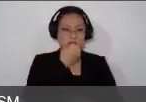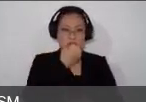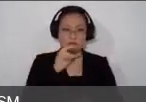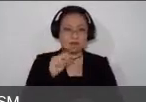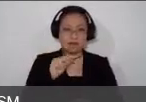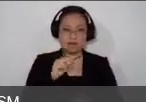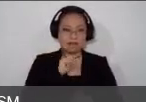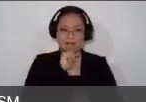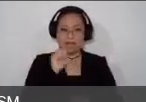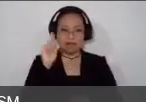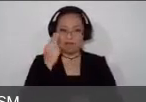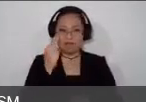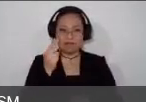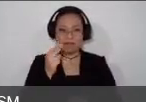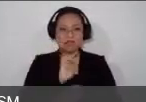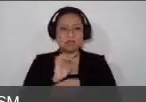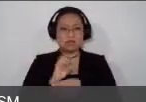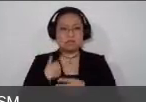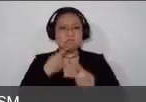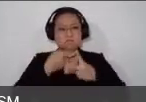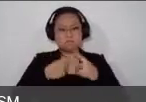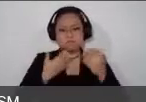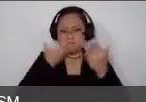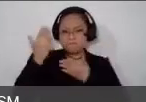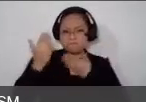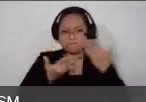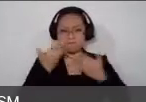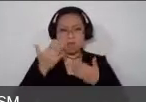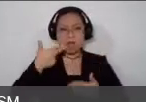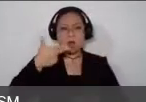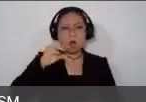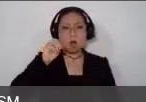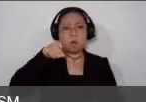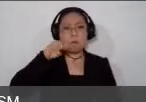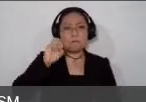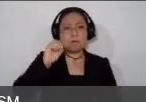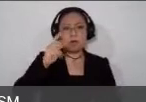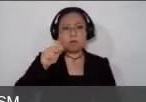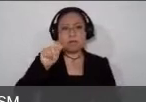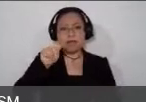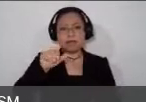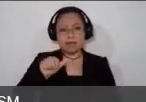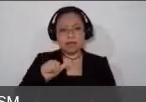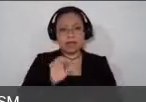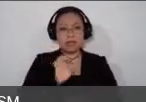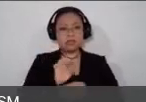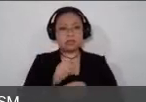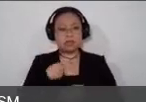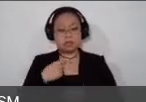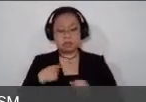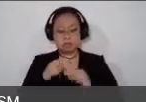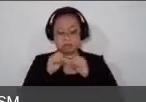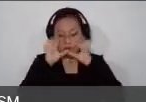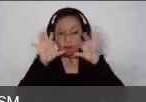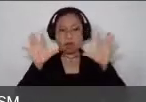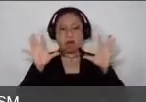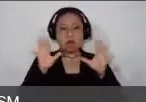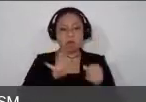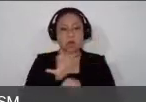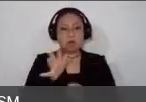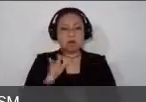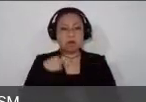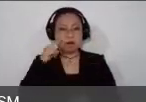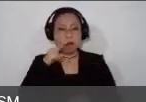empecé con la homeopatía en la homeopatía descubrí el ser descubrí que es diferente